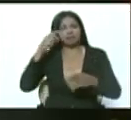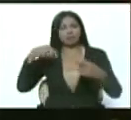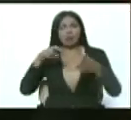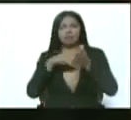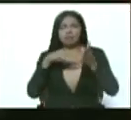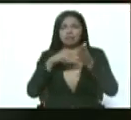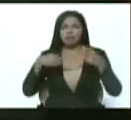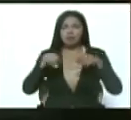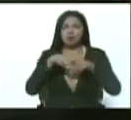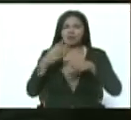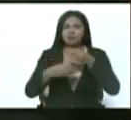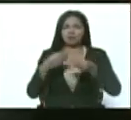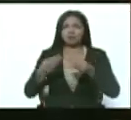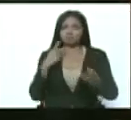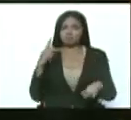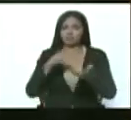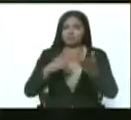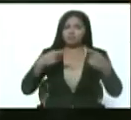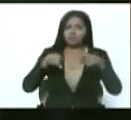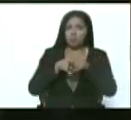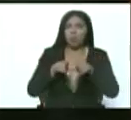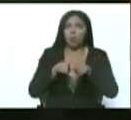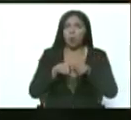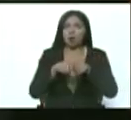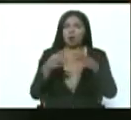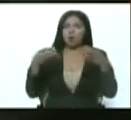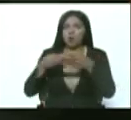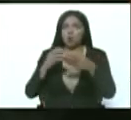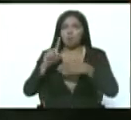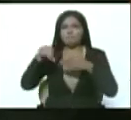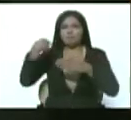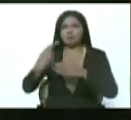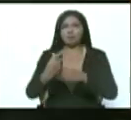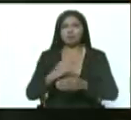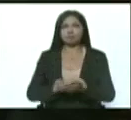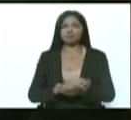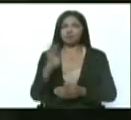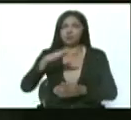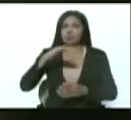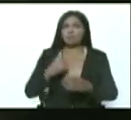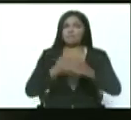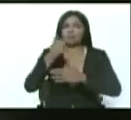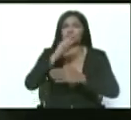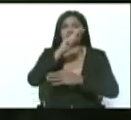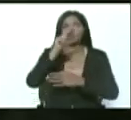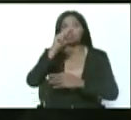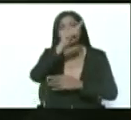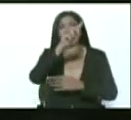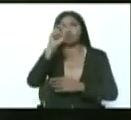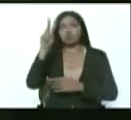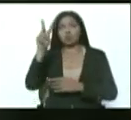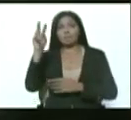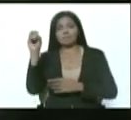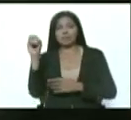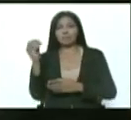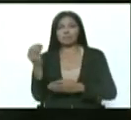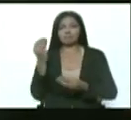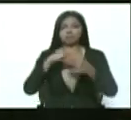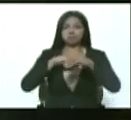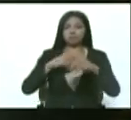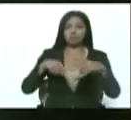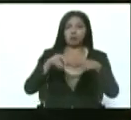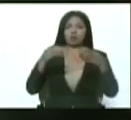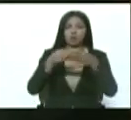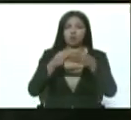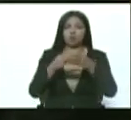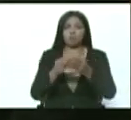Bolivariana de Venezuela justamente para participar en lo que será esta reunión el día de mañana, donde más de 120 delegaciones estarán justamente reunidas